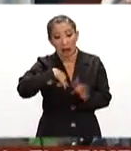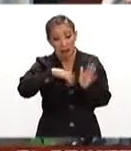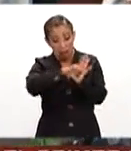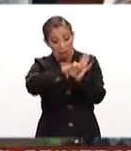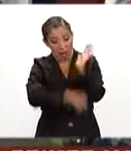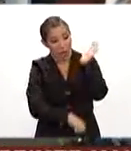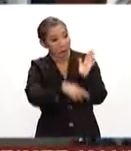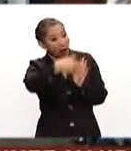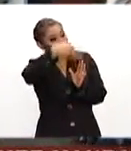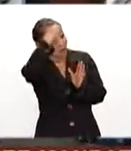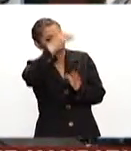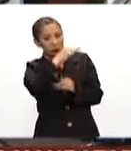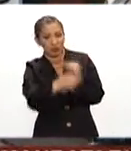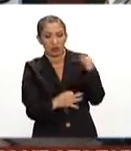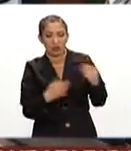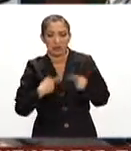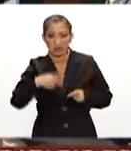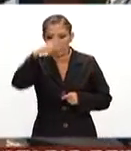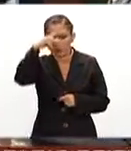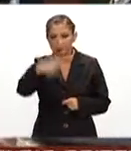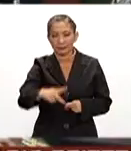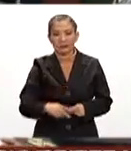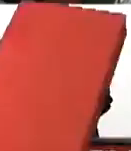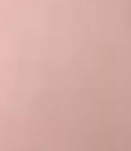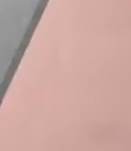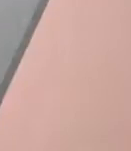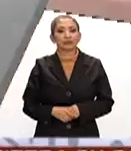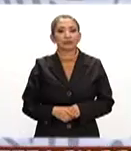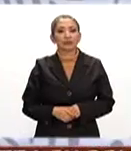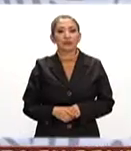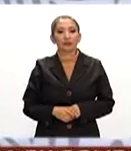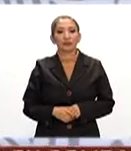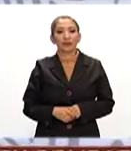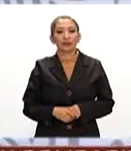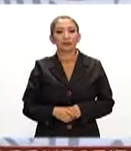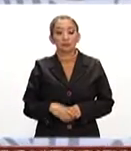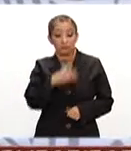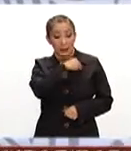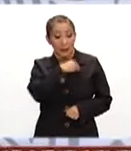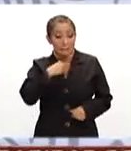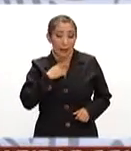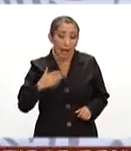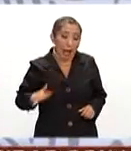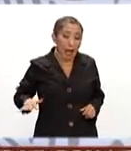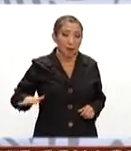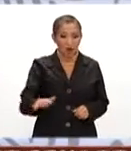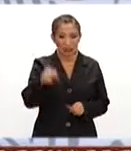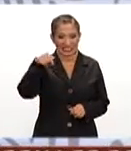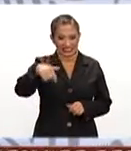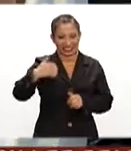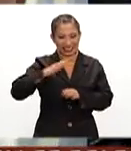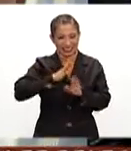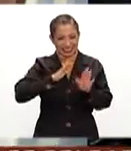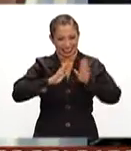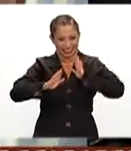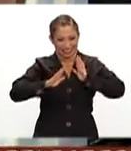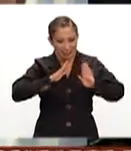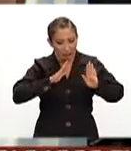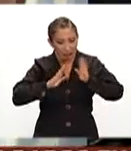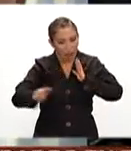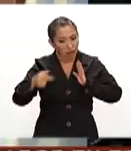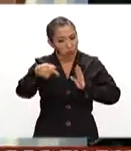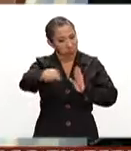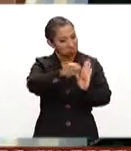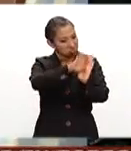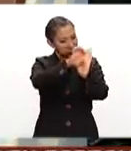ejemplo para todos nosotros, los mexicanos. Los integrantes de nuestro ejército son